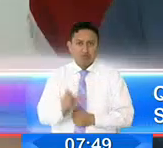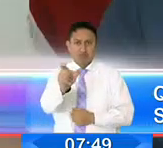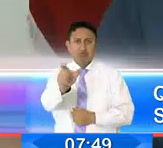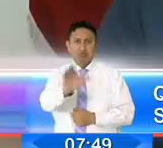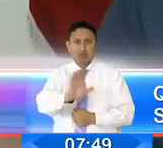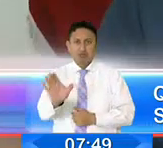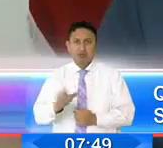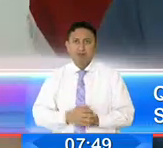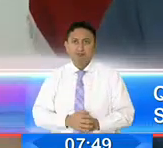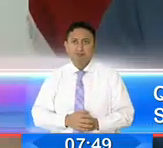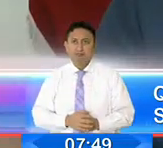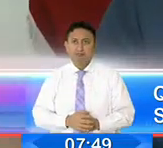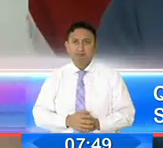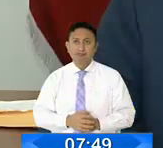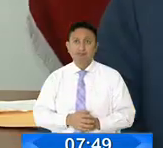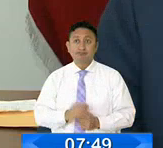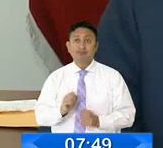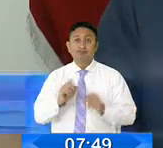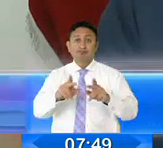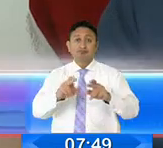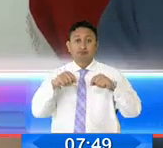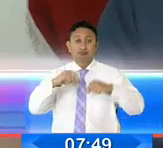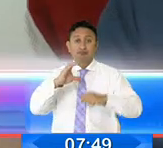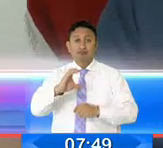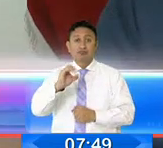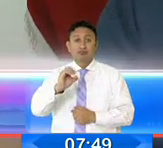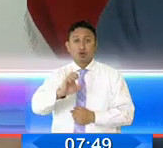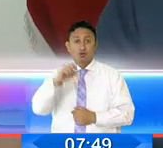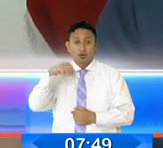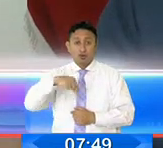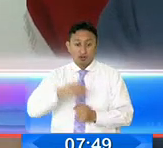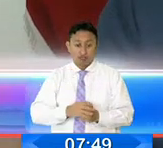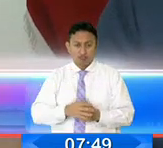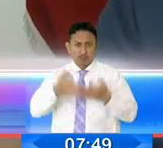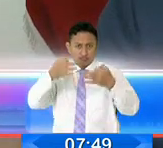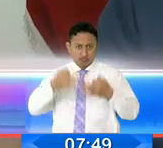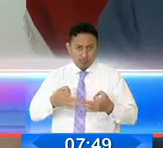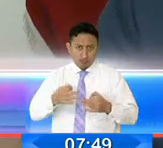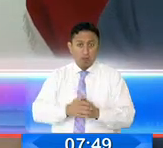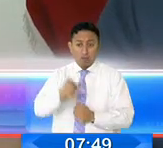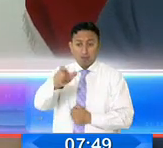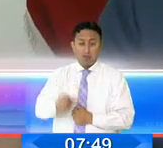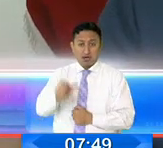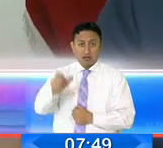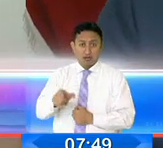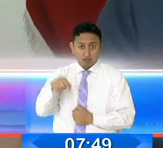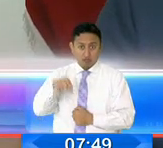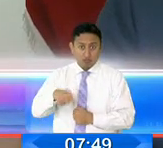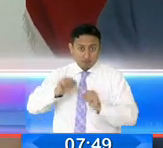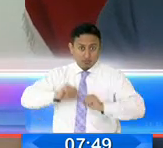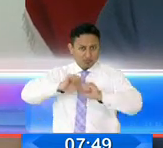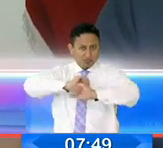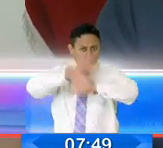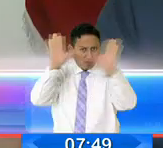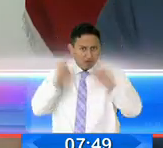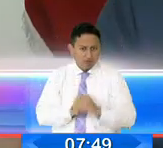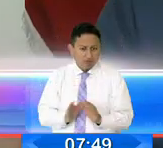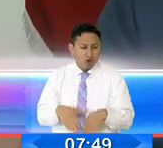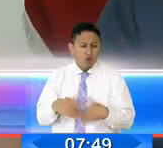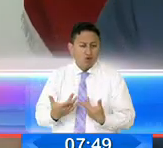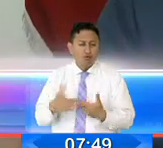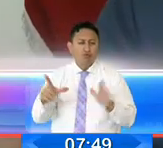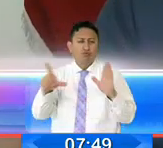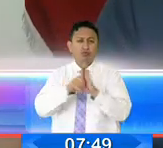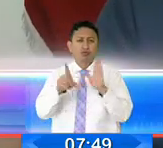circular. Tomar en consideración todas las excepcionalidades del COE nacional. Nos ratificamos para que la gente pueda tener claro de cómo son las